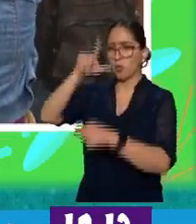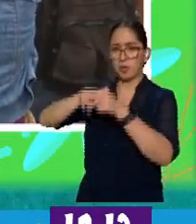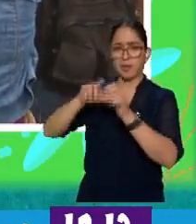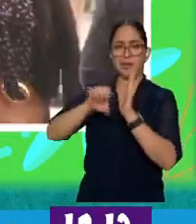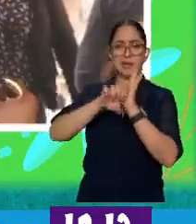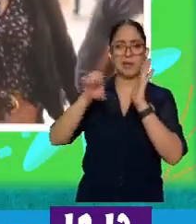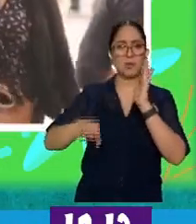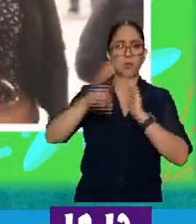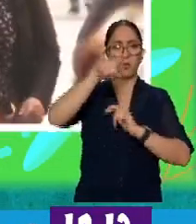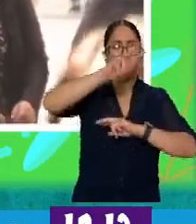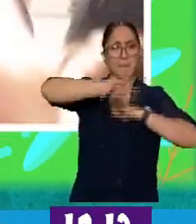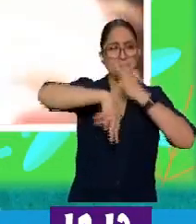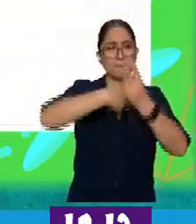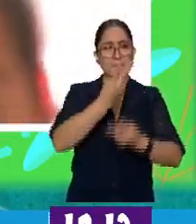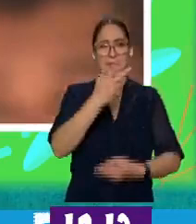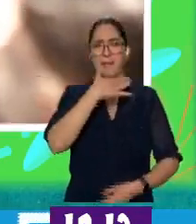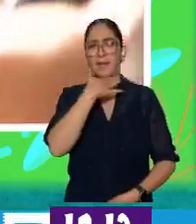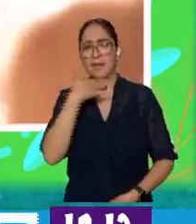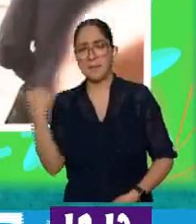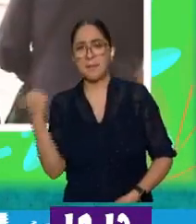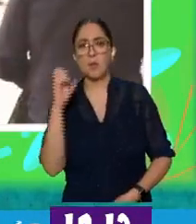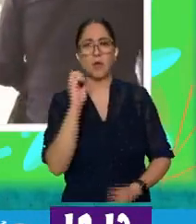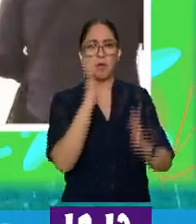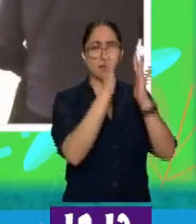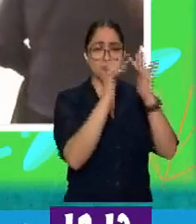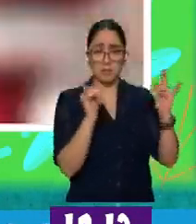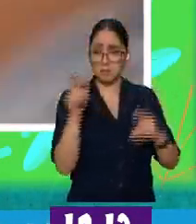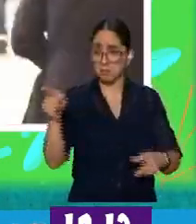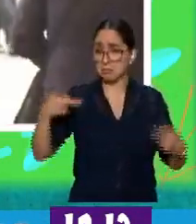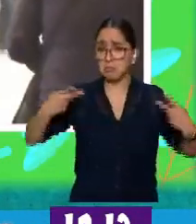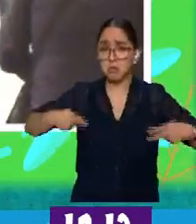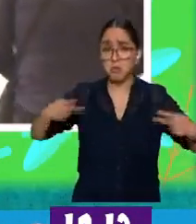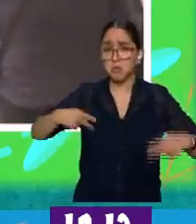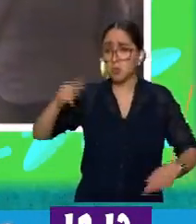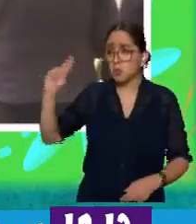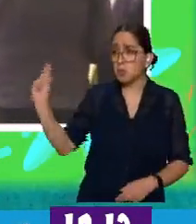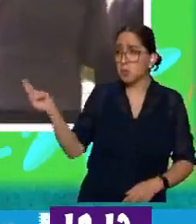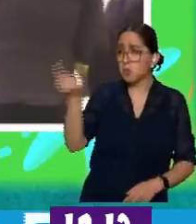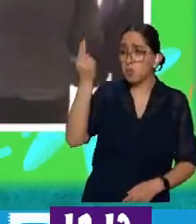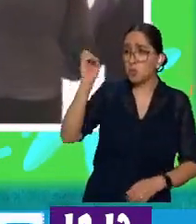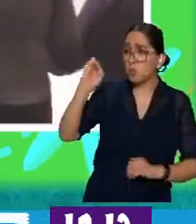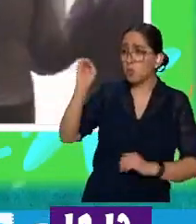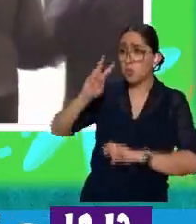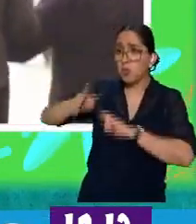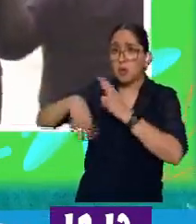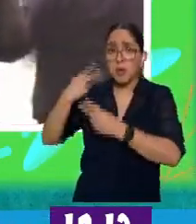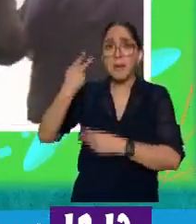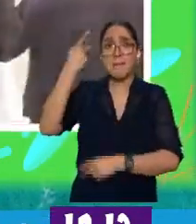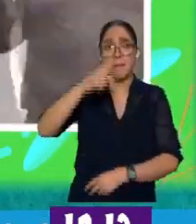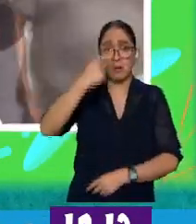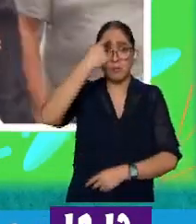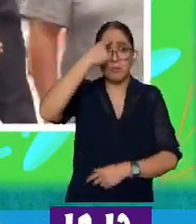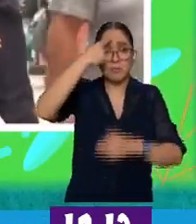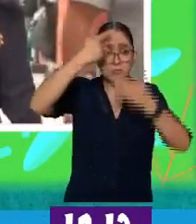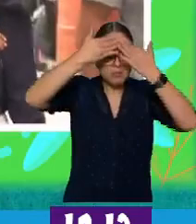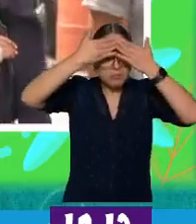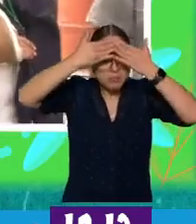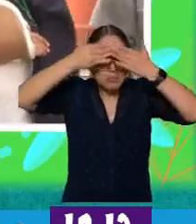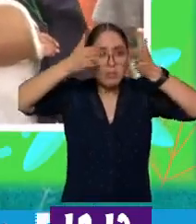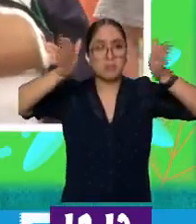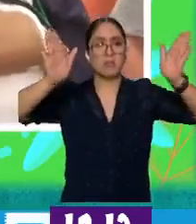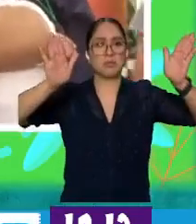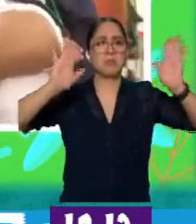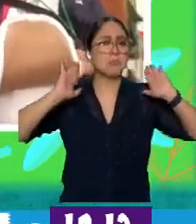o a Francia, y un universitario, aunque no sepa, tiene un esquema mental que le permite ver las cosas de una manera